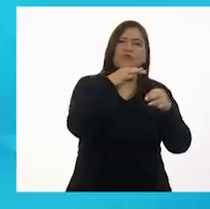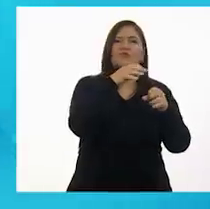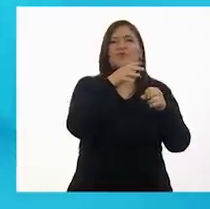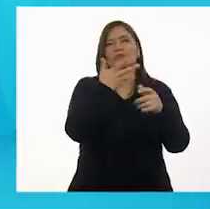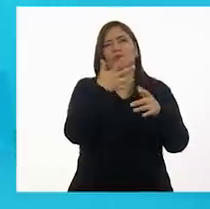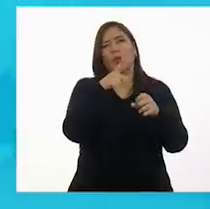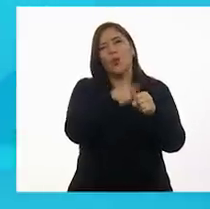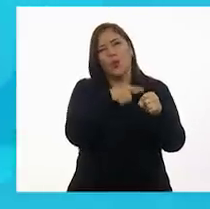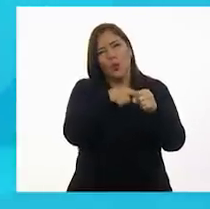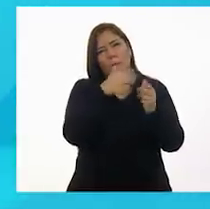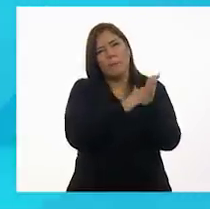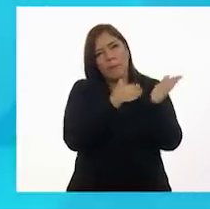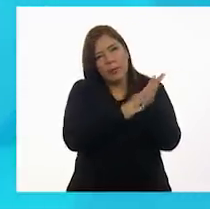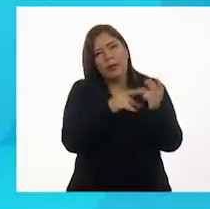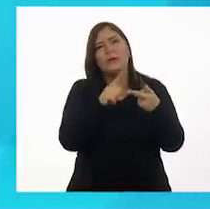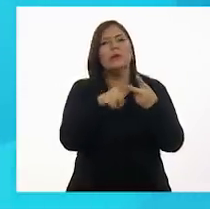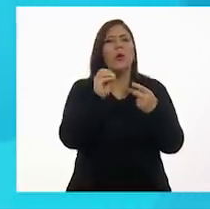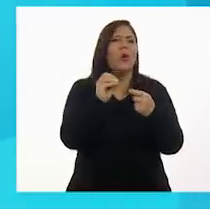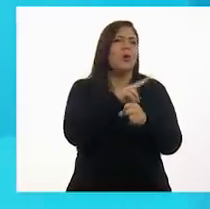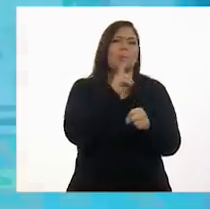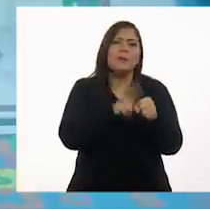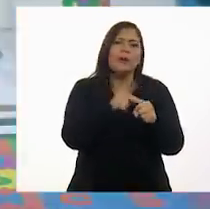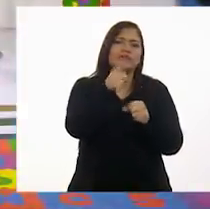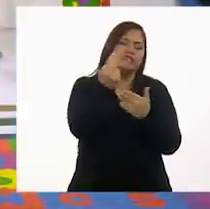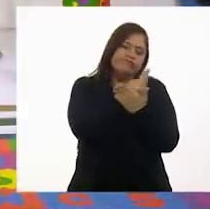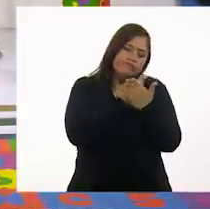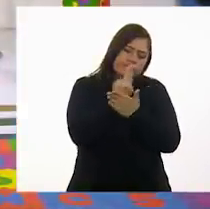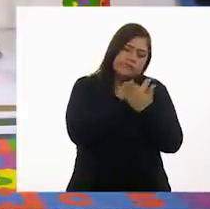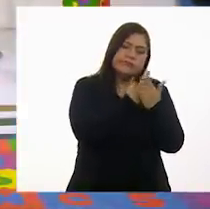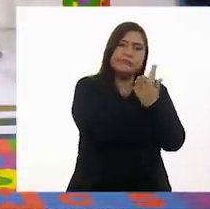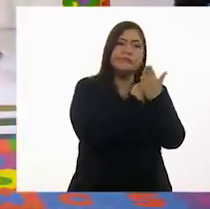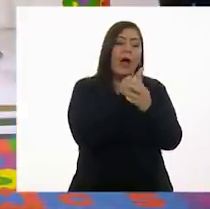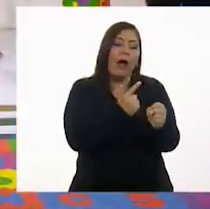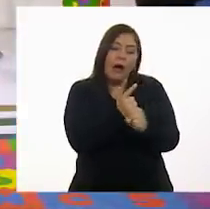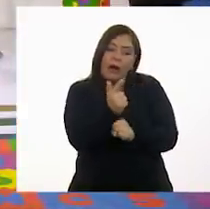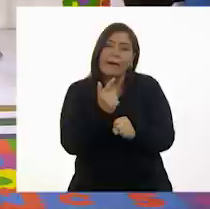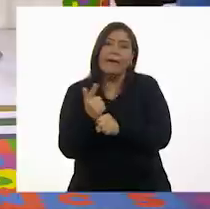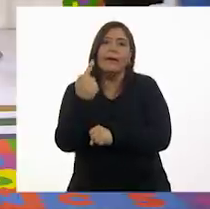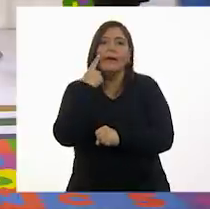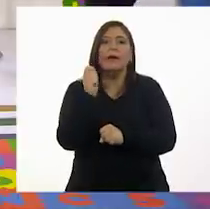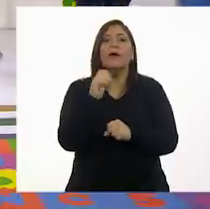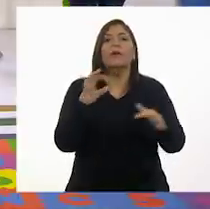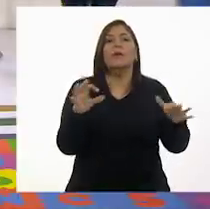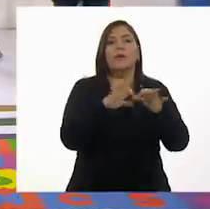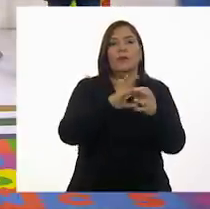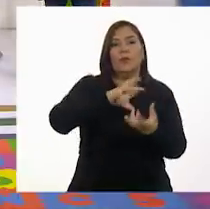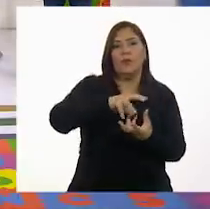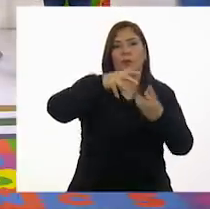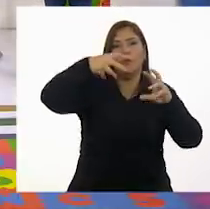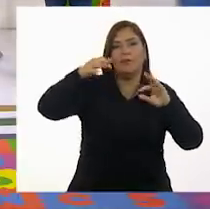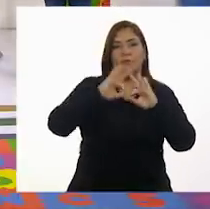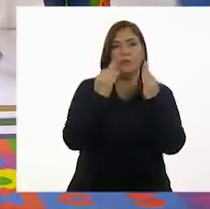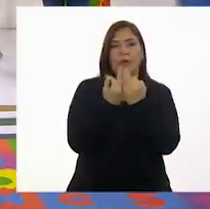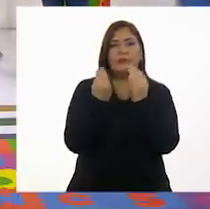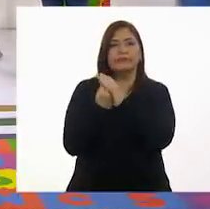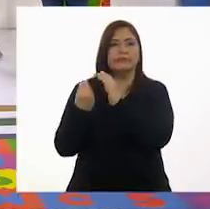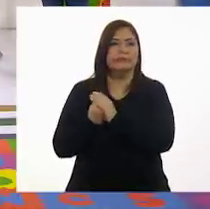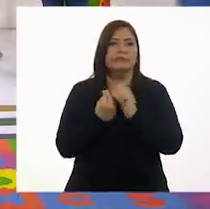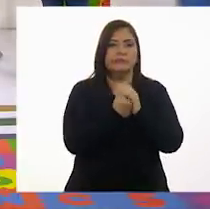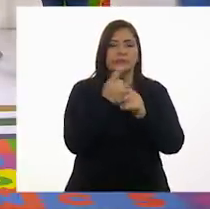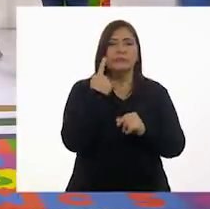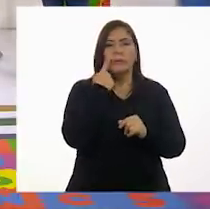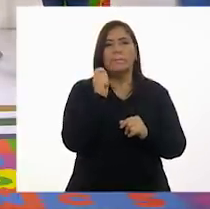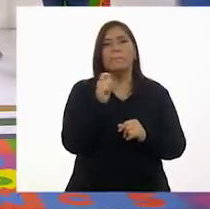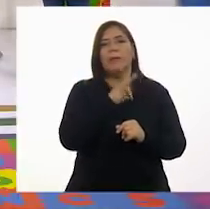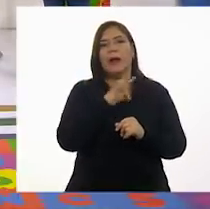una hoja normal o irlos dibujando para que ustedes identifiquen a qué figura geométrica se está refiriendo cada una de las caras